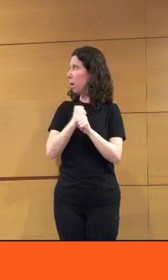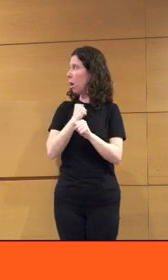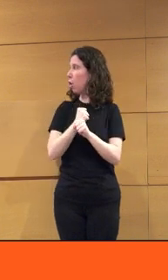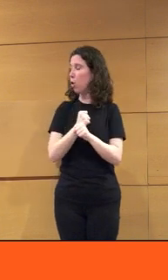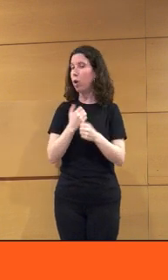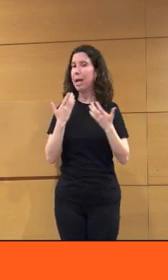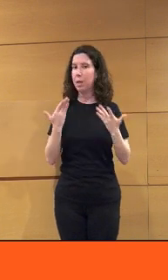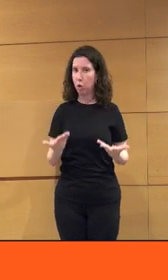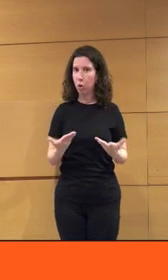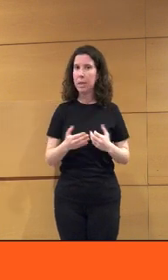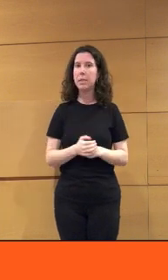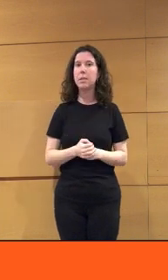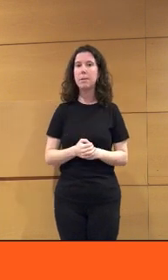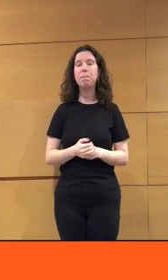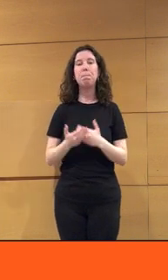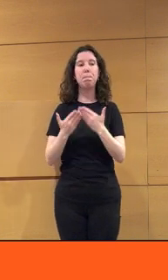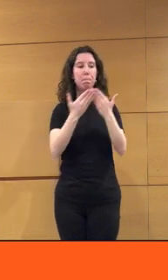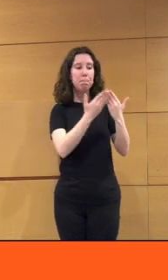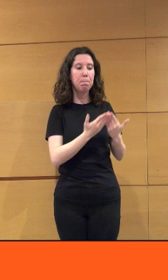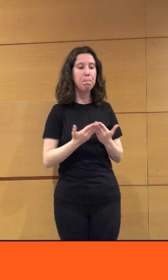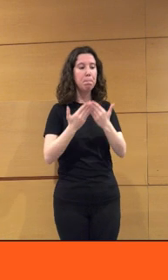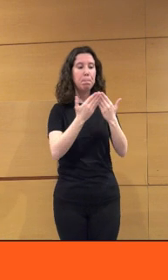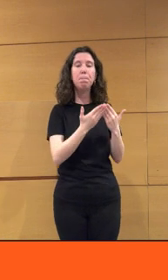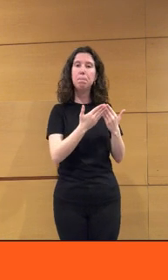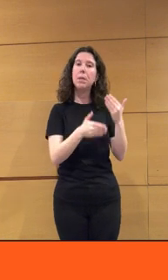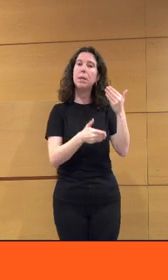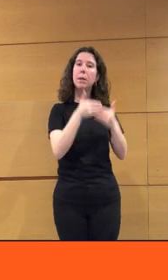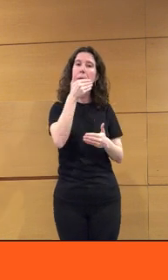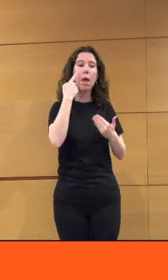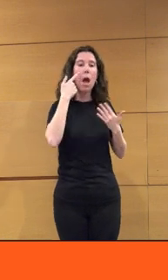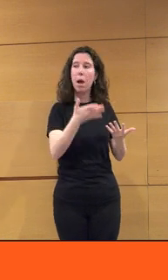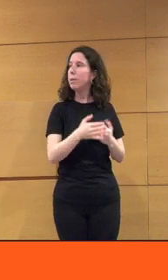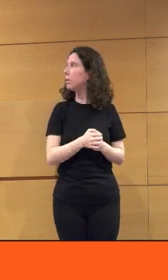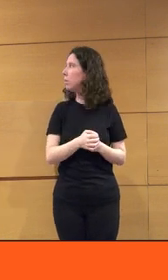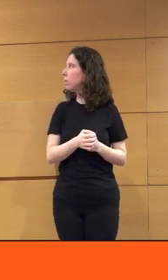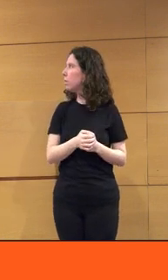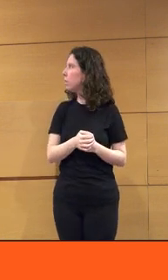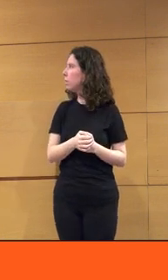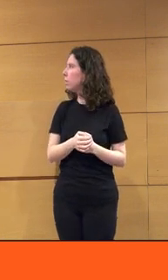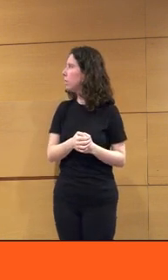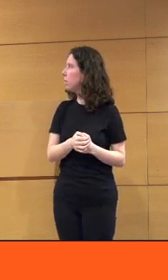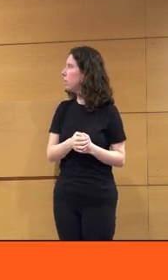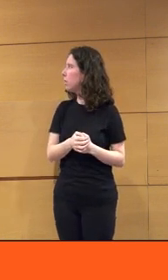Entonces, comenzamos estudiando cuáles son las barreras. Tal vez me tenga que parar.